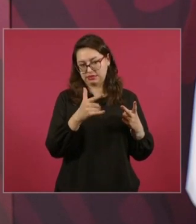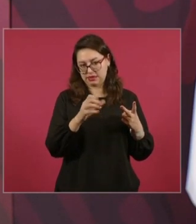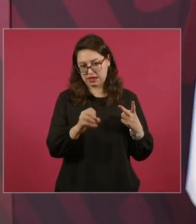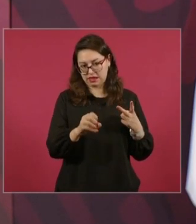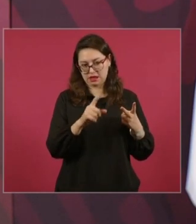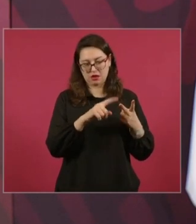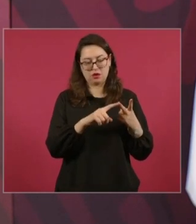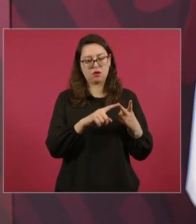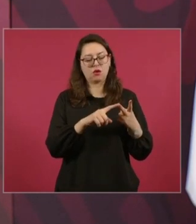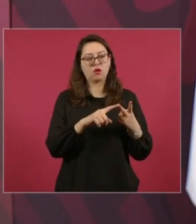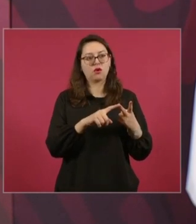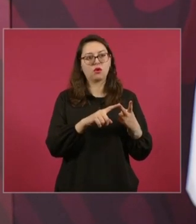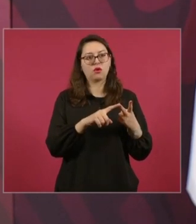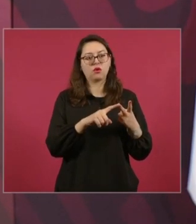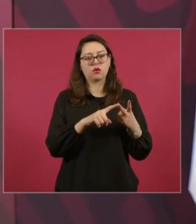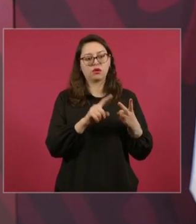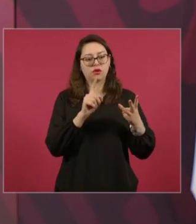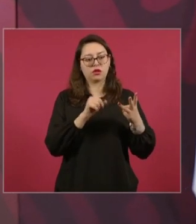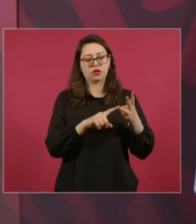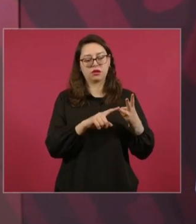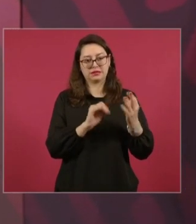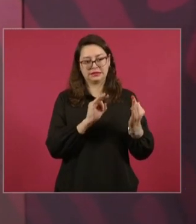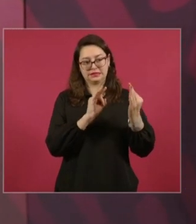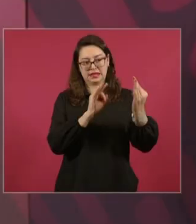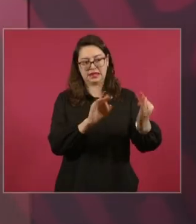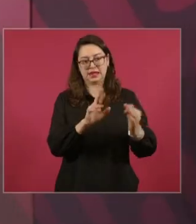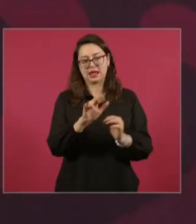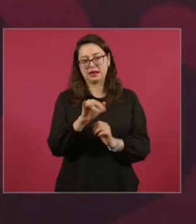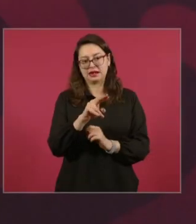enfrente de Reynosa, por ahí